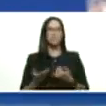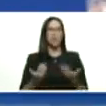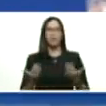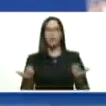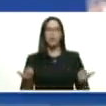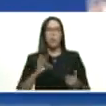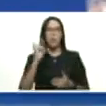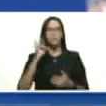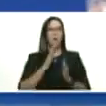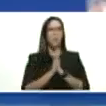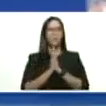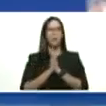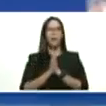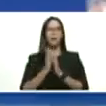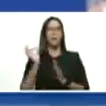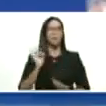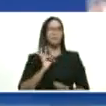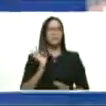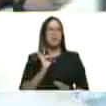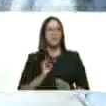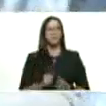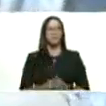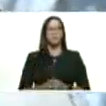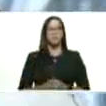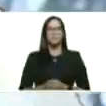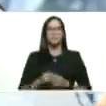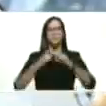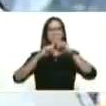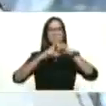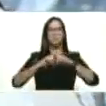¿Qué porcentaje, por favor? ¿Qué porcentaje?